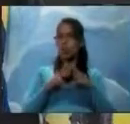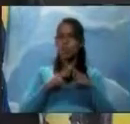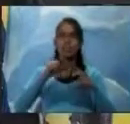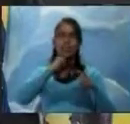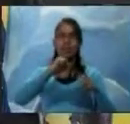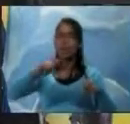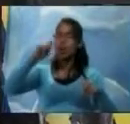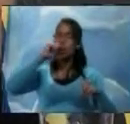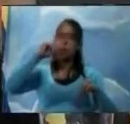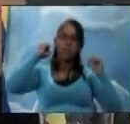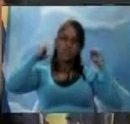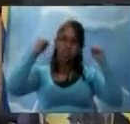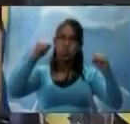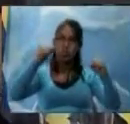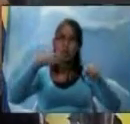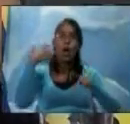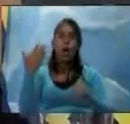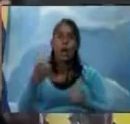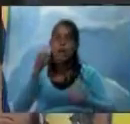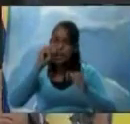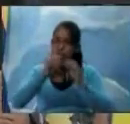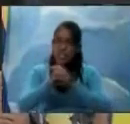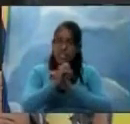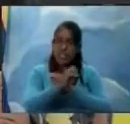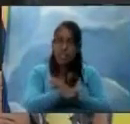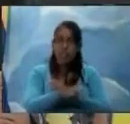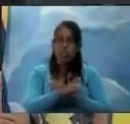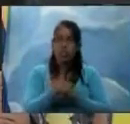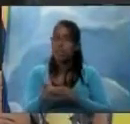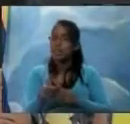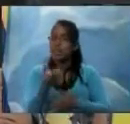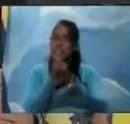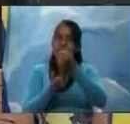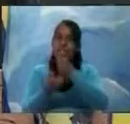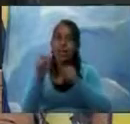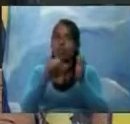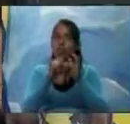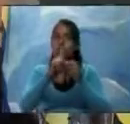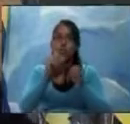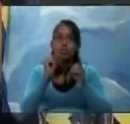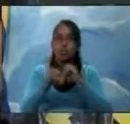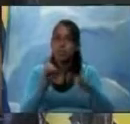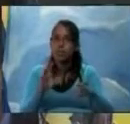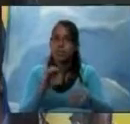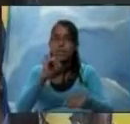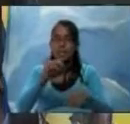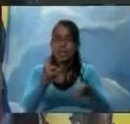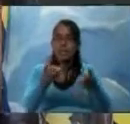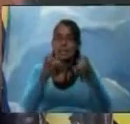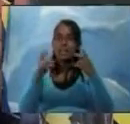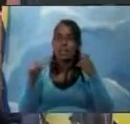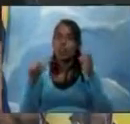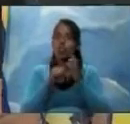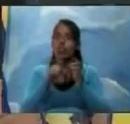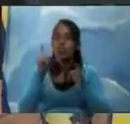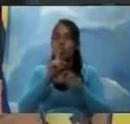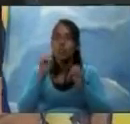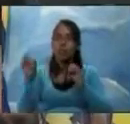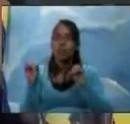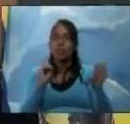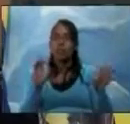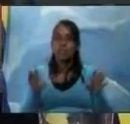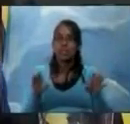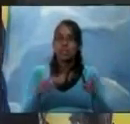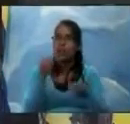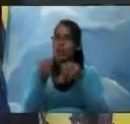eres hombre duro, que siembras donde no sembraste, que siegas donde no sembraste y recoges donde no